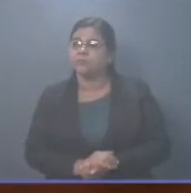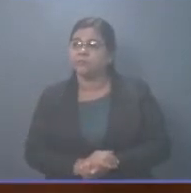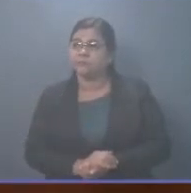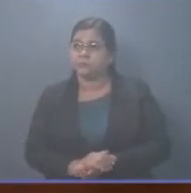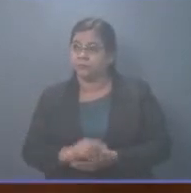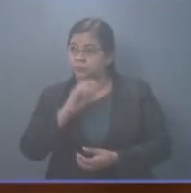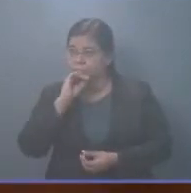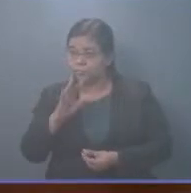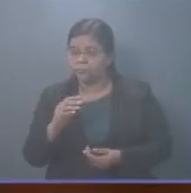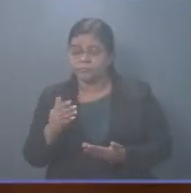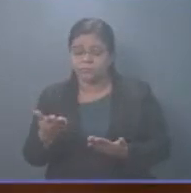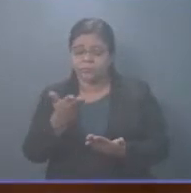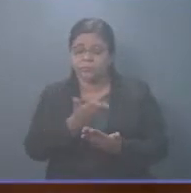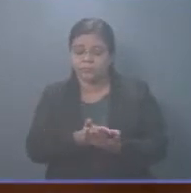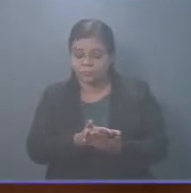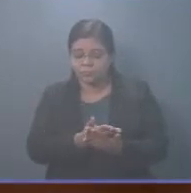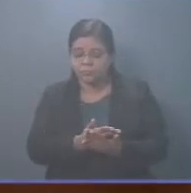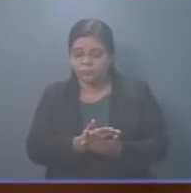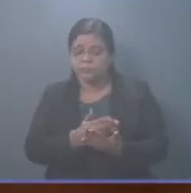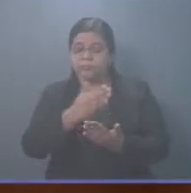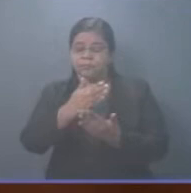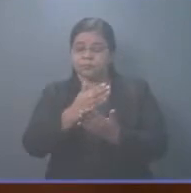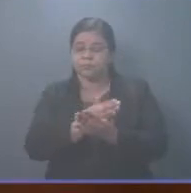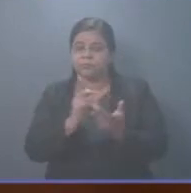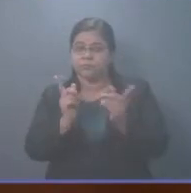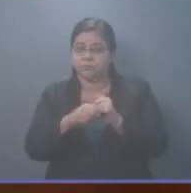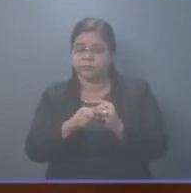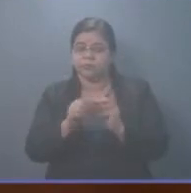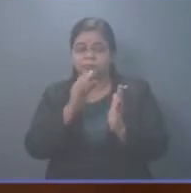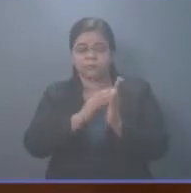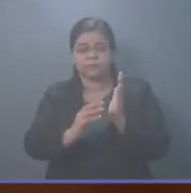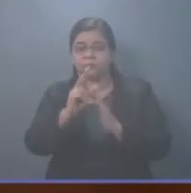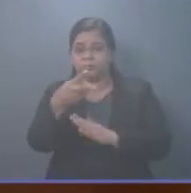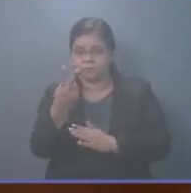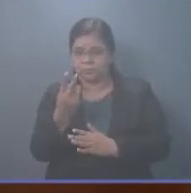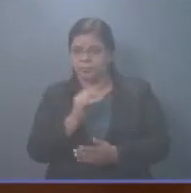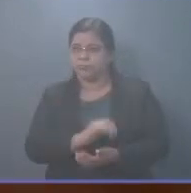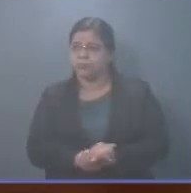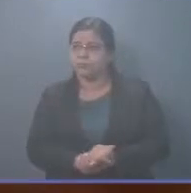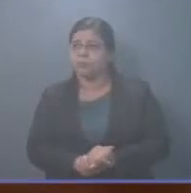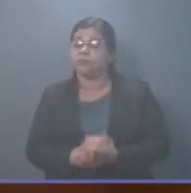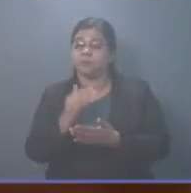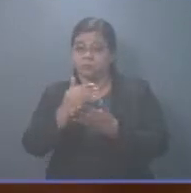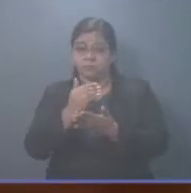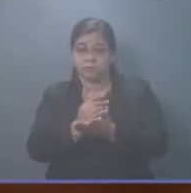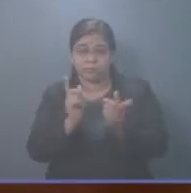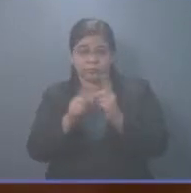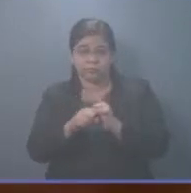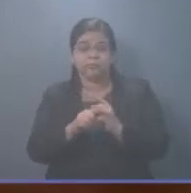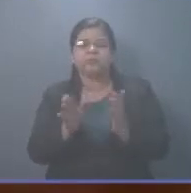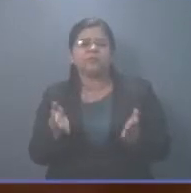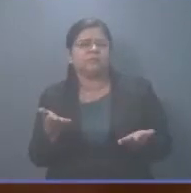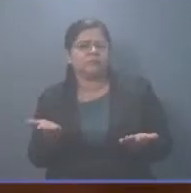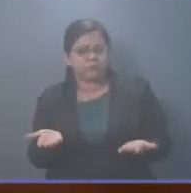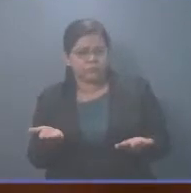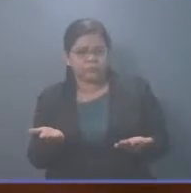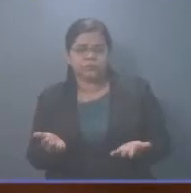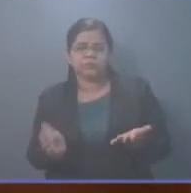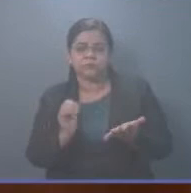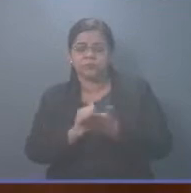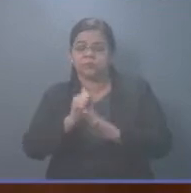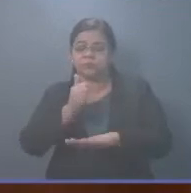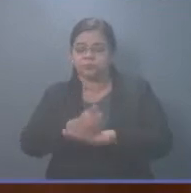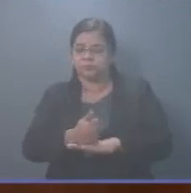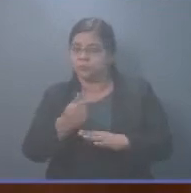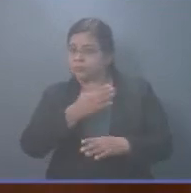Al respecto se propone una modificación en el inciso segundo. La modificación va en el sentido de que se establece